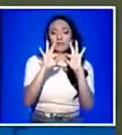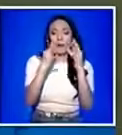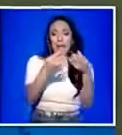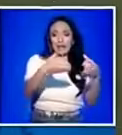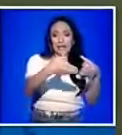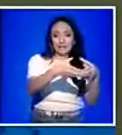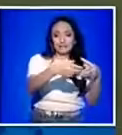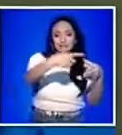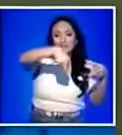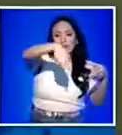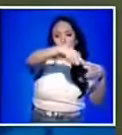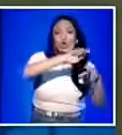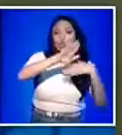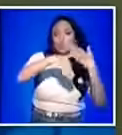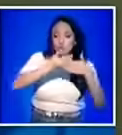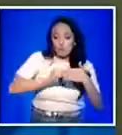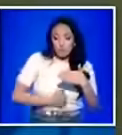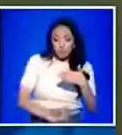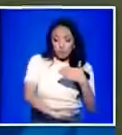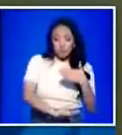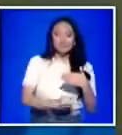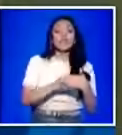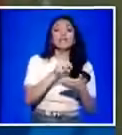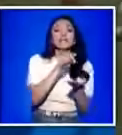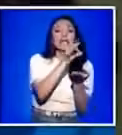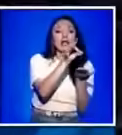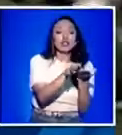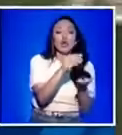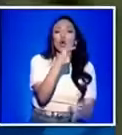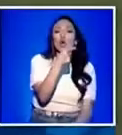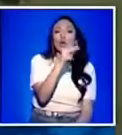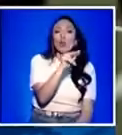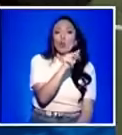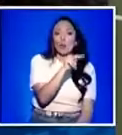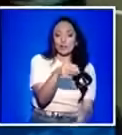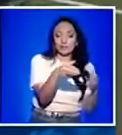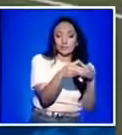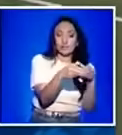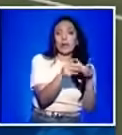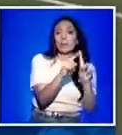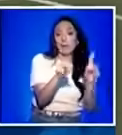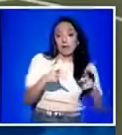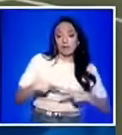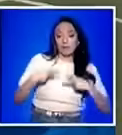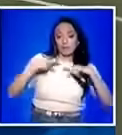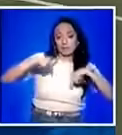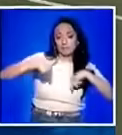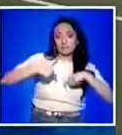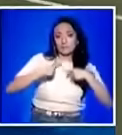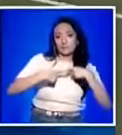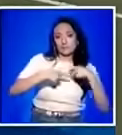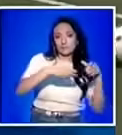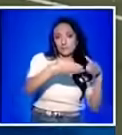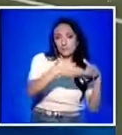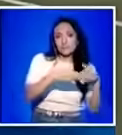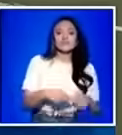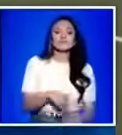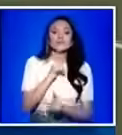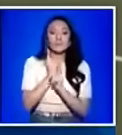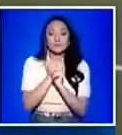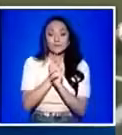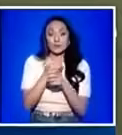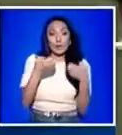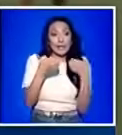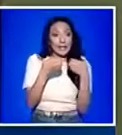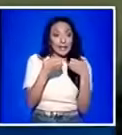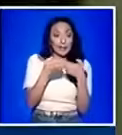Nosotros somos del Cantón Guano. La mayor parte residimos aquí en la ciudad de Quito. Y para nosotros era un gusto formar un